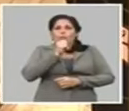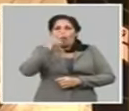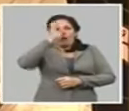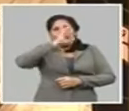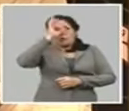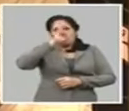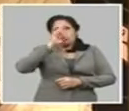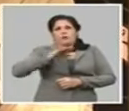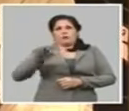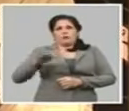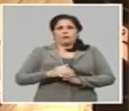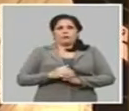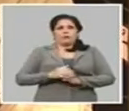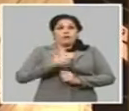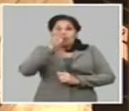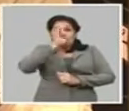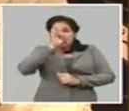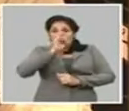infantil